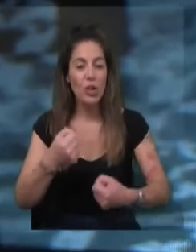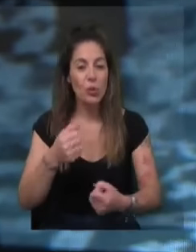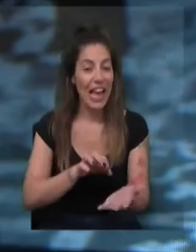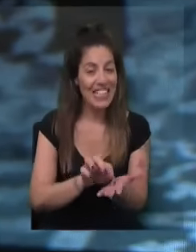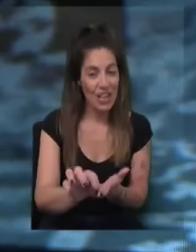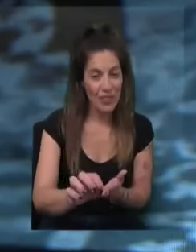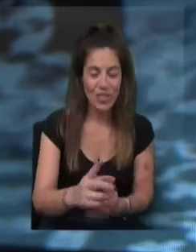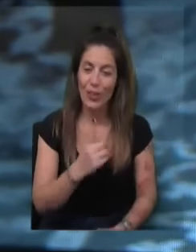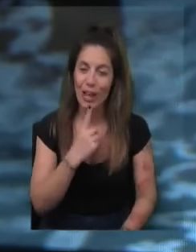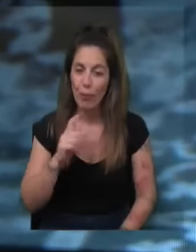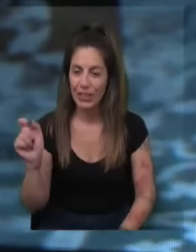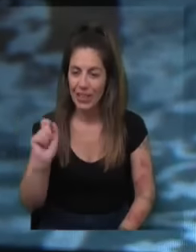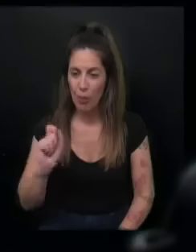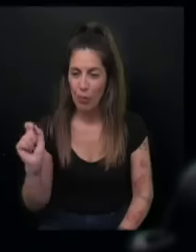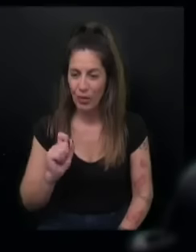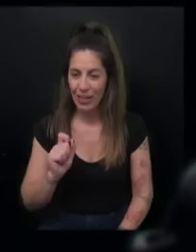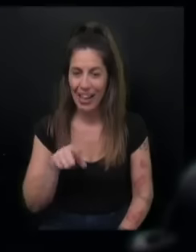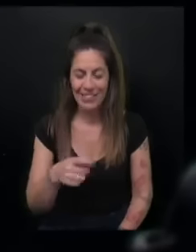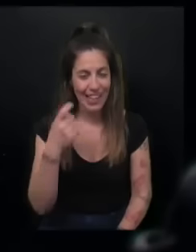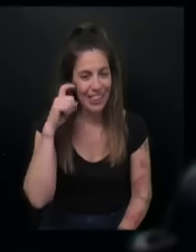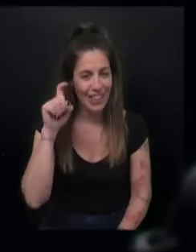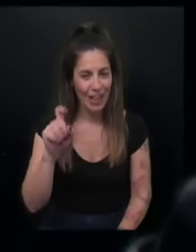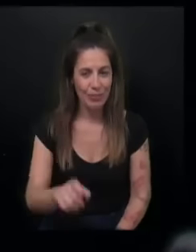servicio de la política pública